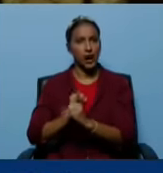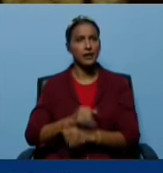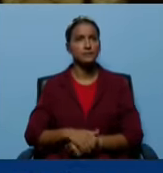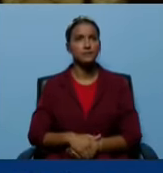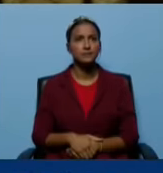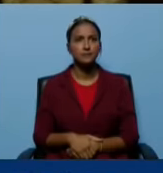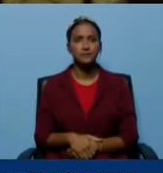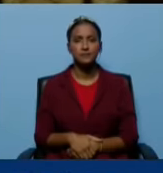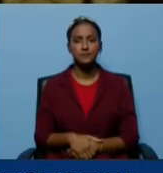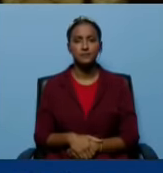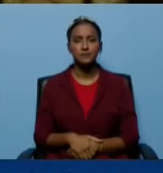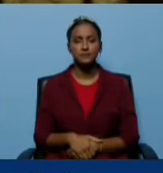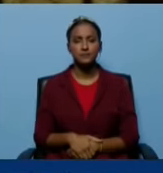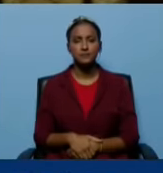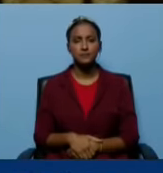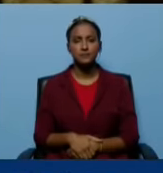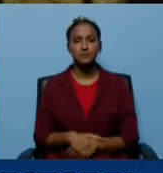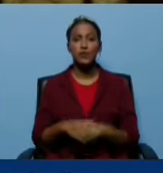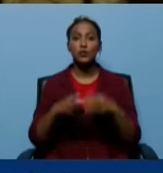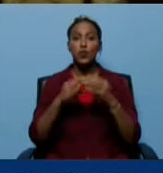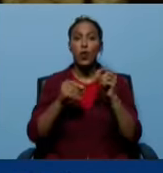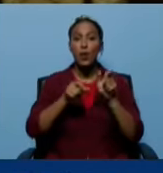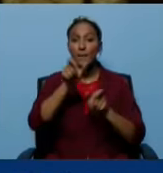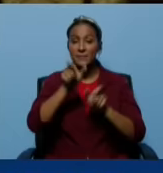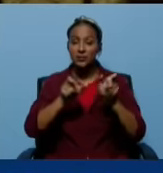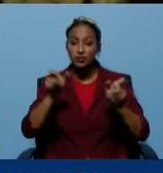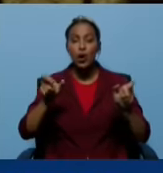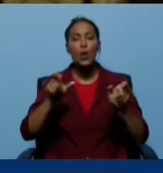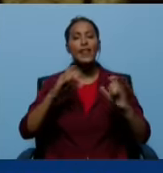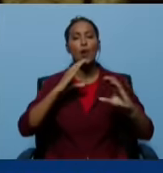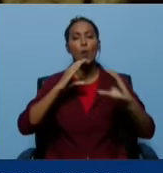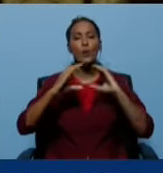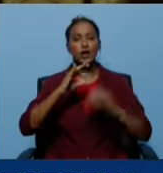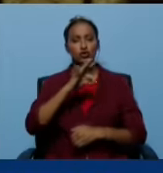Distinguidos representantes de los medios de comunicación social.